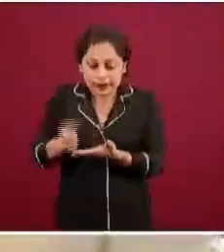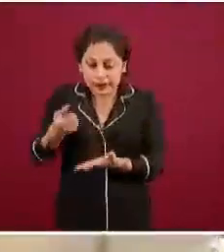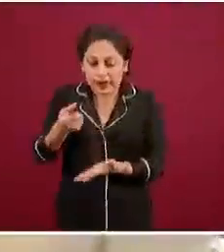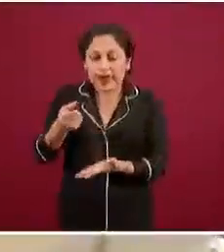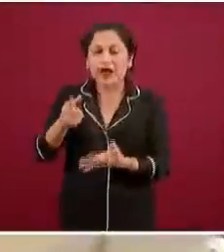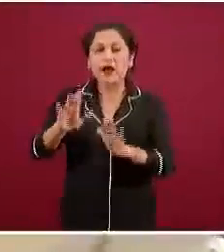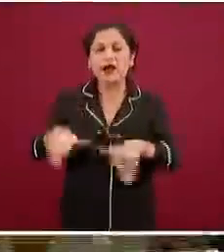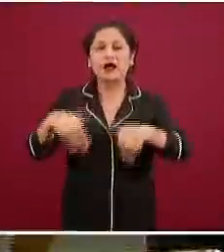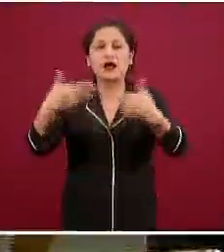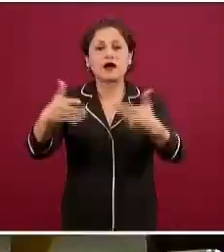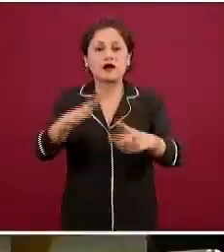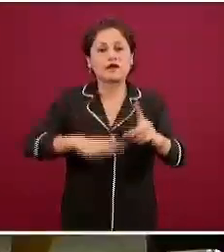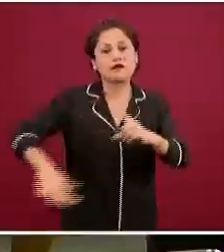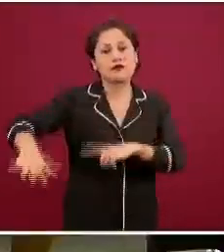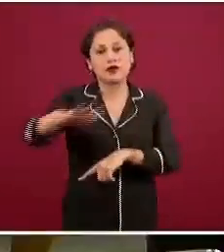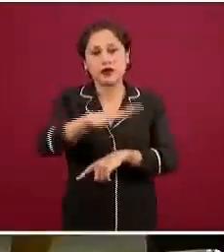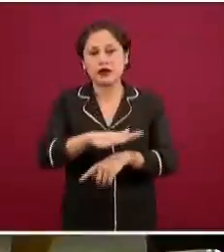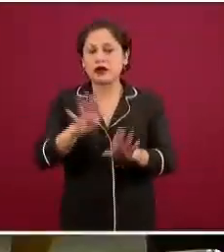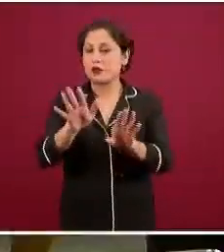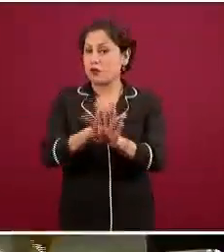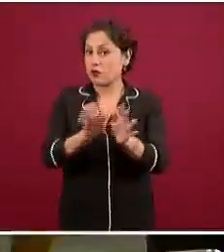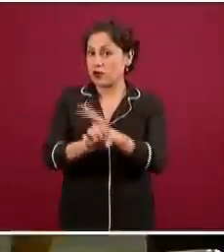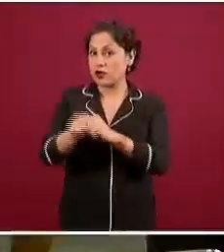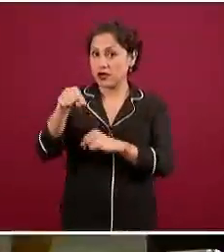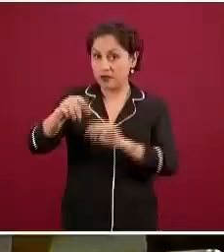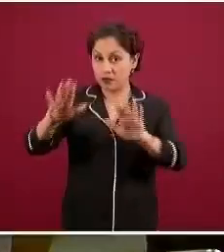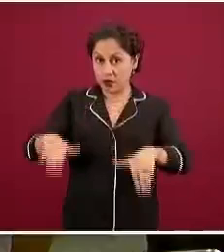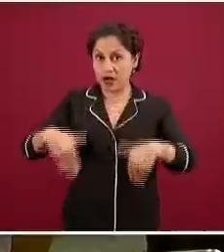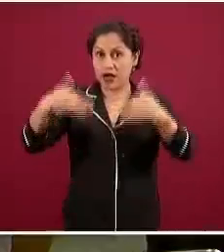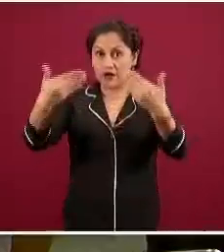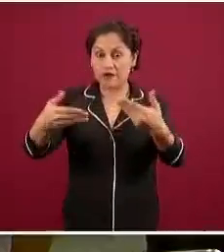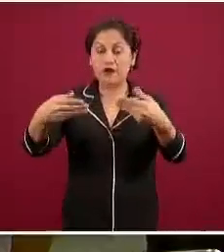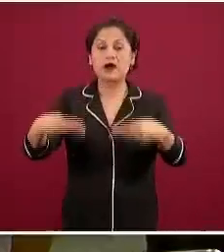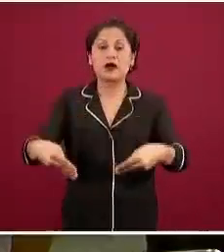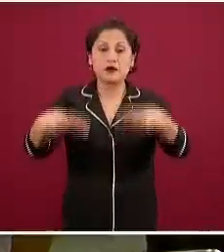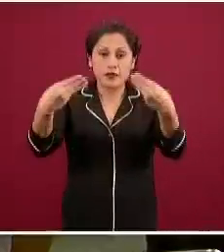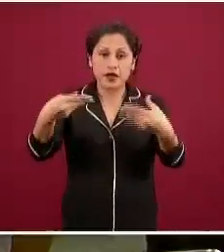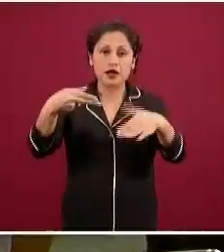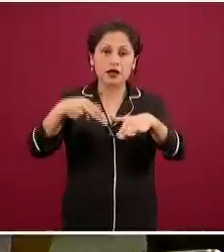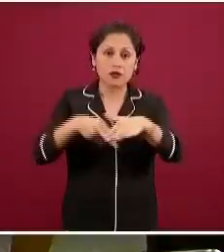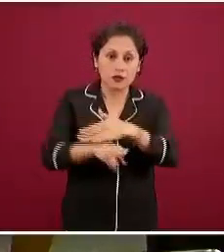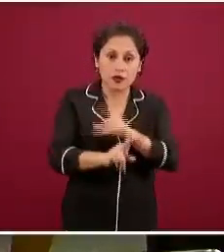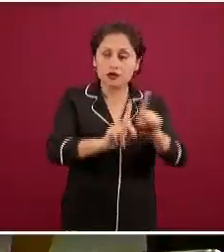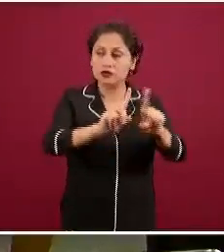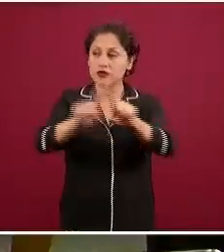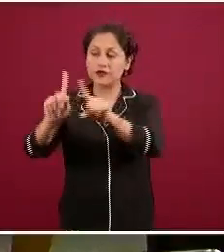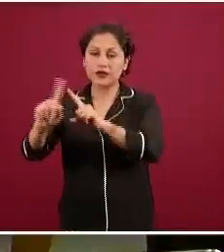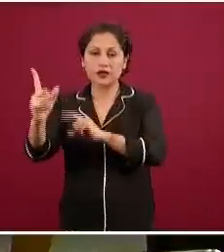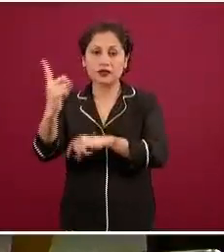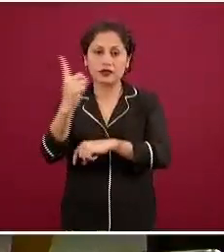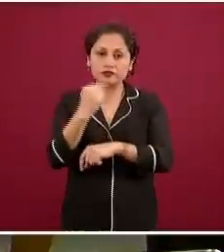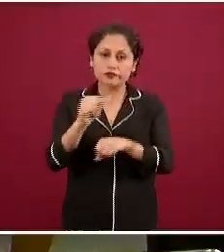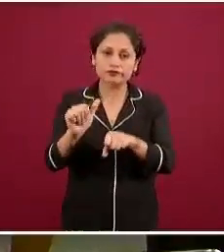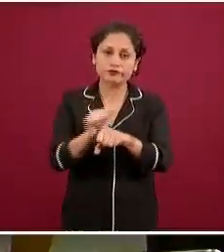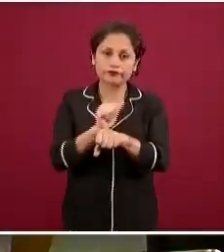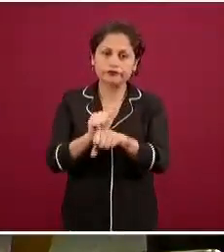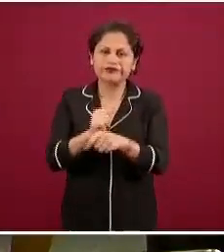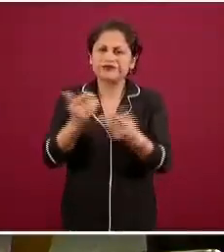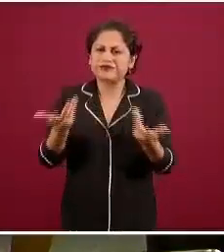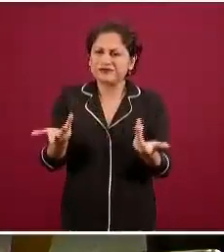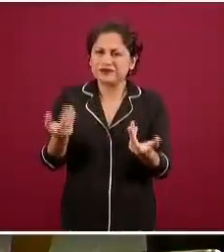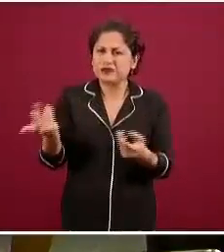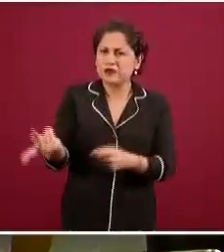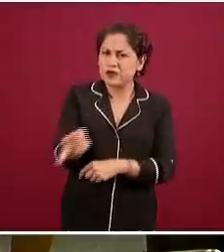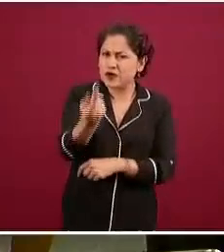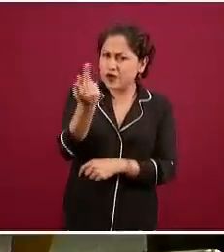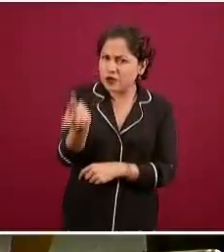incluso aquí afuera de Palacio Nacional, mercados, transporte público, patrullas? ¿Qué deberían hacer las